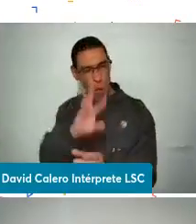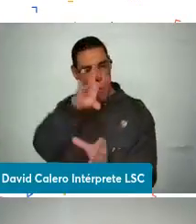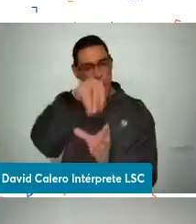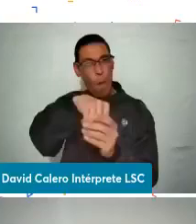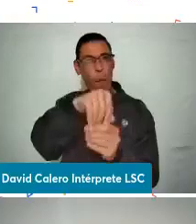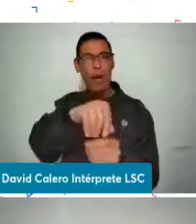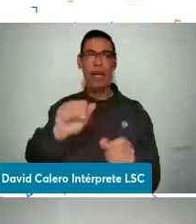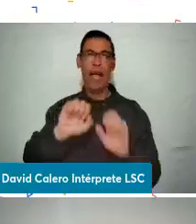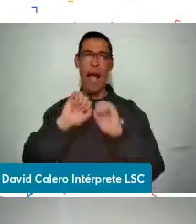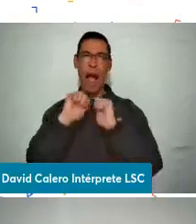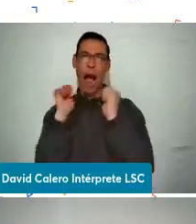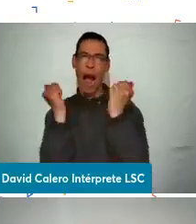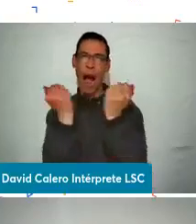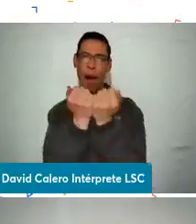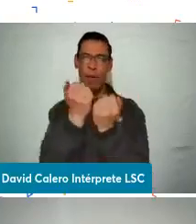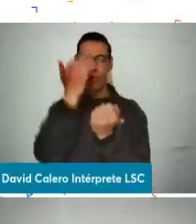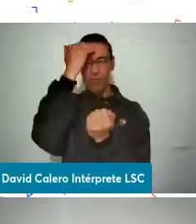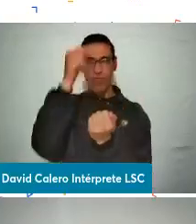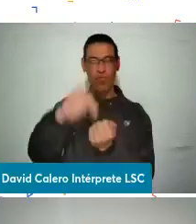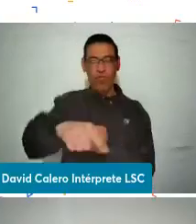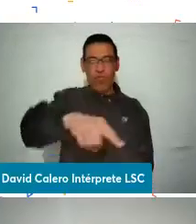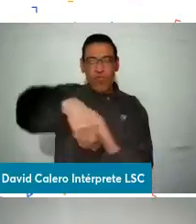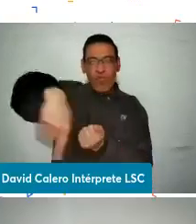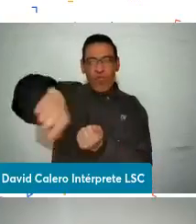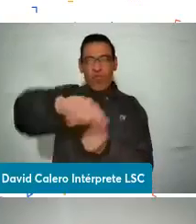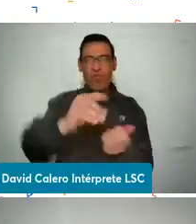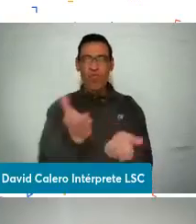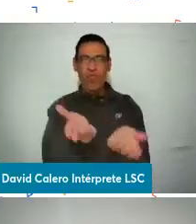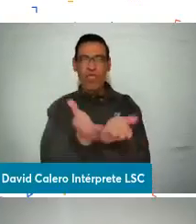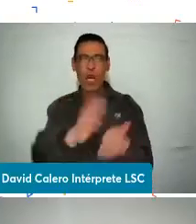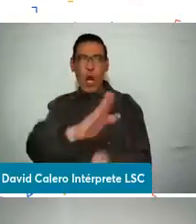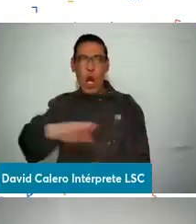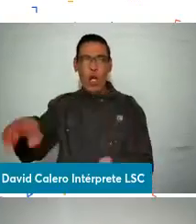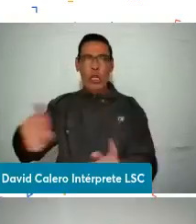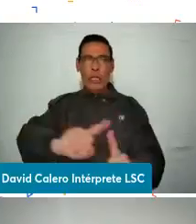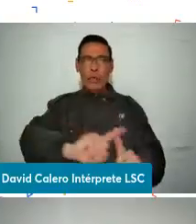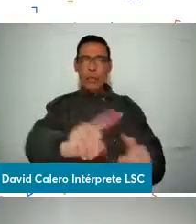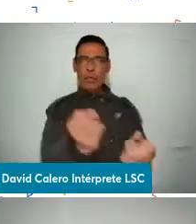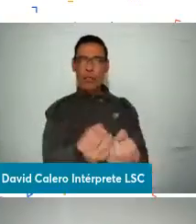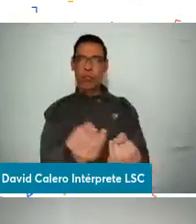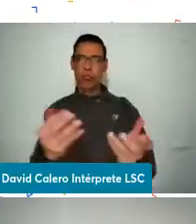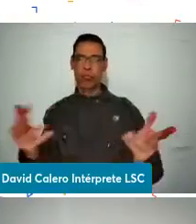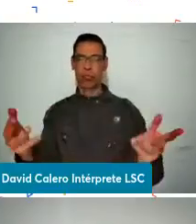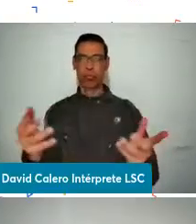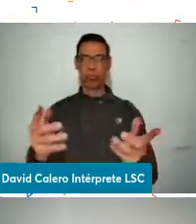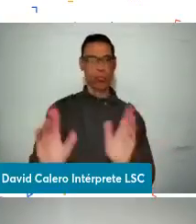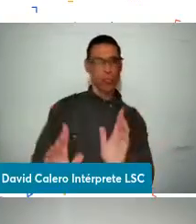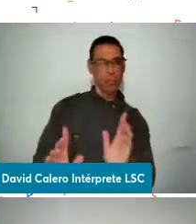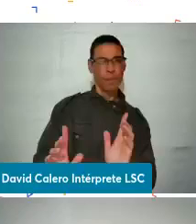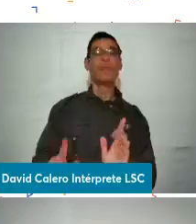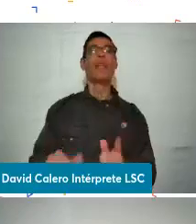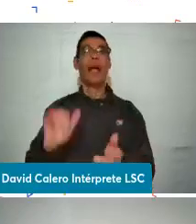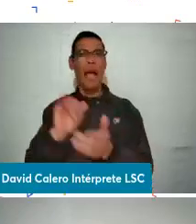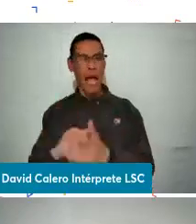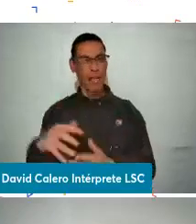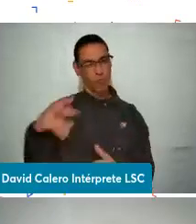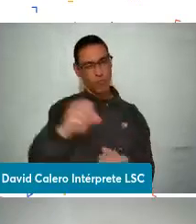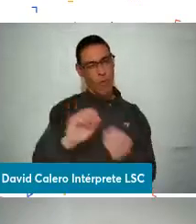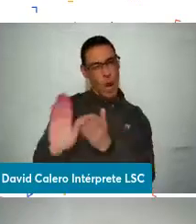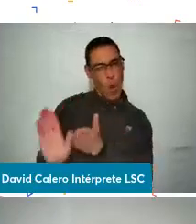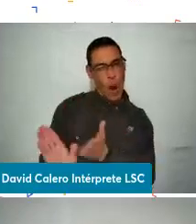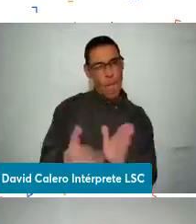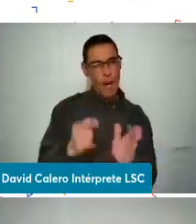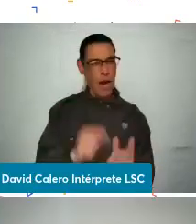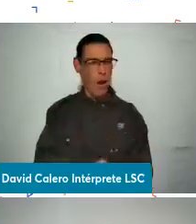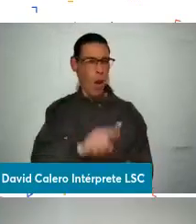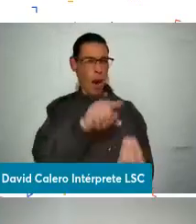esa diversidad y esas particularidades pues de nuestros estudiantes. Entonces empezamos a planear cuáles eran los contenidos pertinentes para este grado y si lo